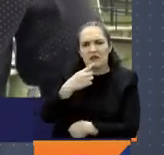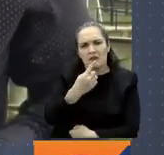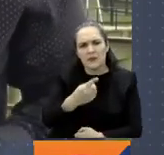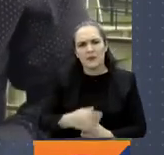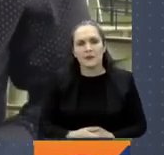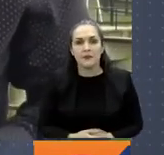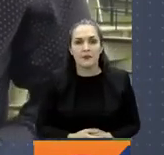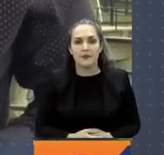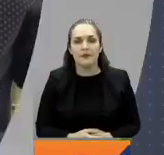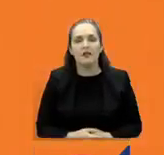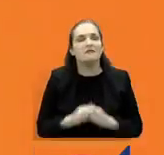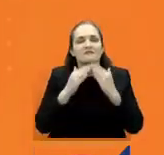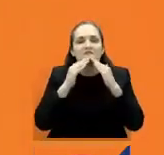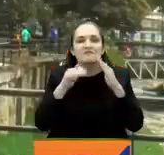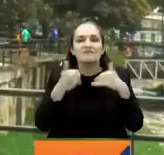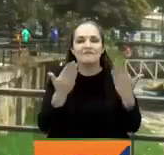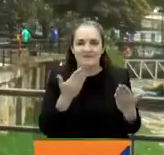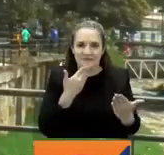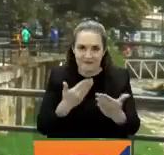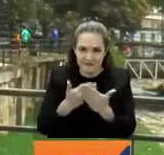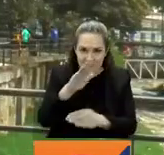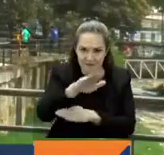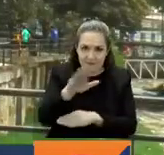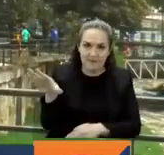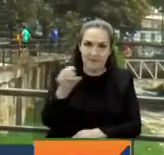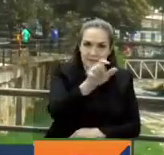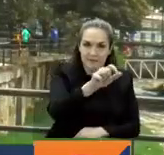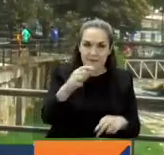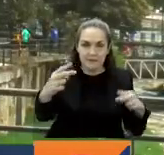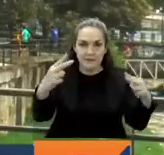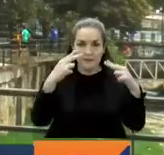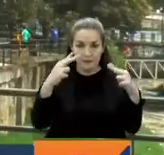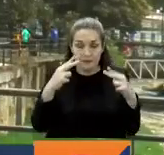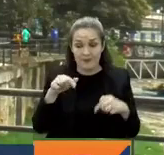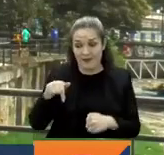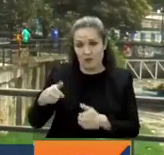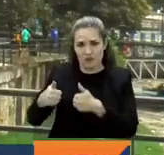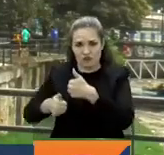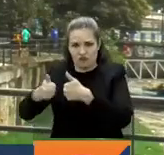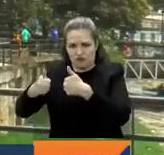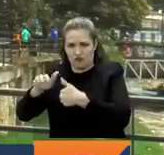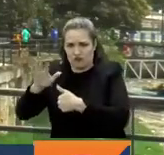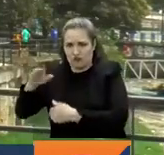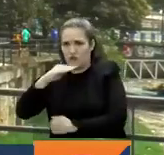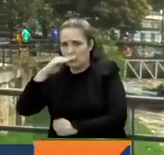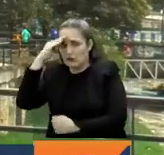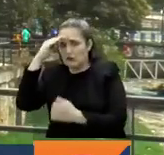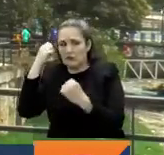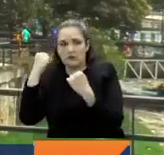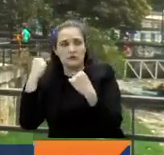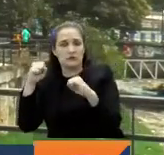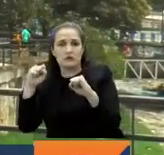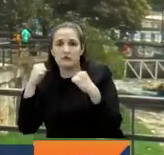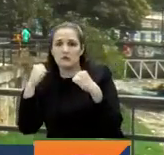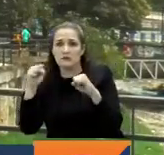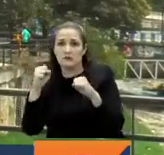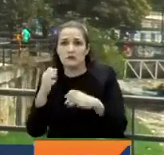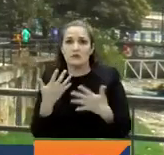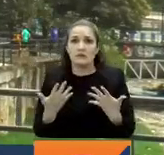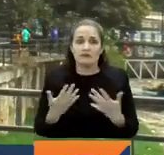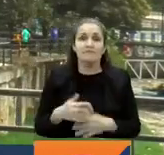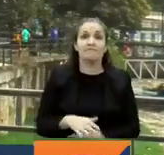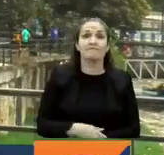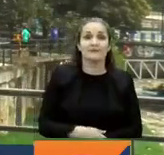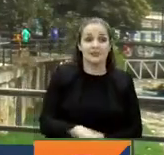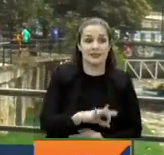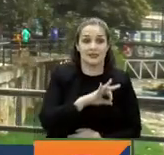Carolina, ¿qué tal? Buenas tardes para usted y para los televidentes. Las autoridades en la ciudad de Medellín se han mostrado bastante preocupados porque los fines de semana ha bajado el